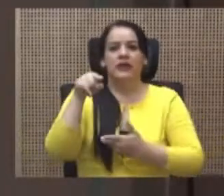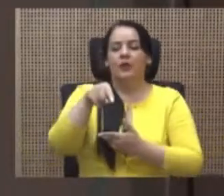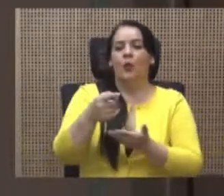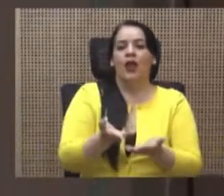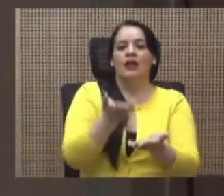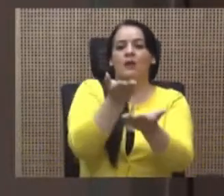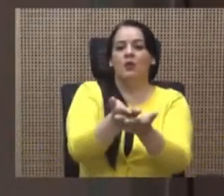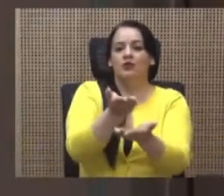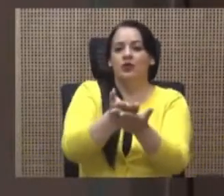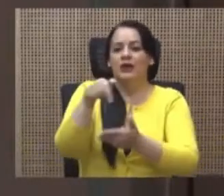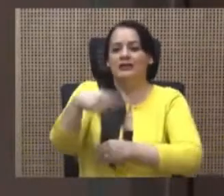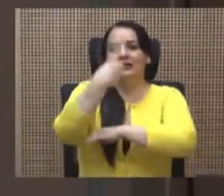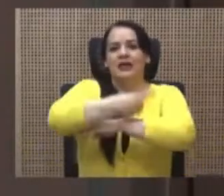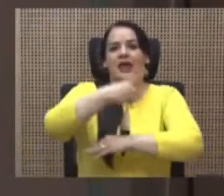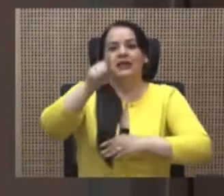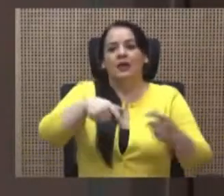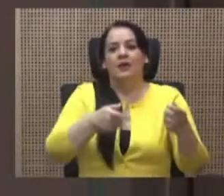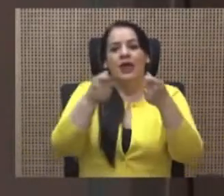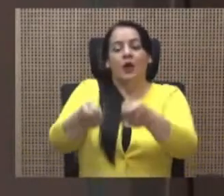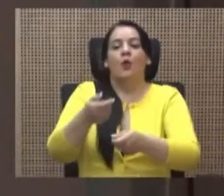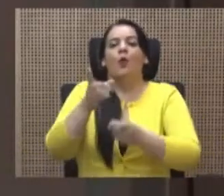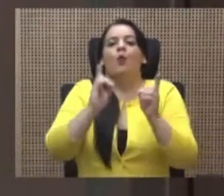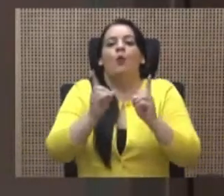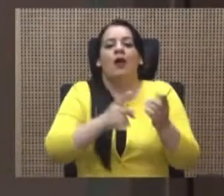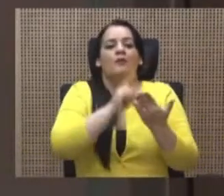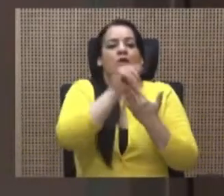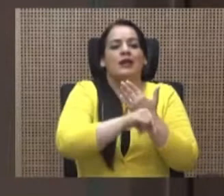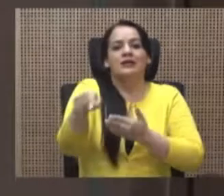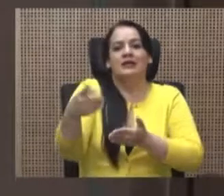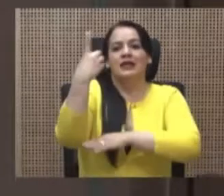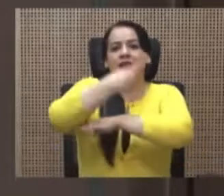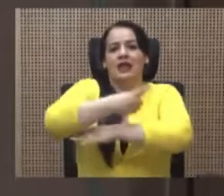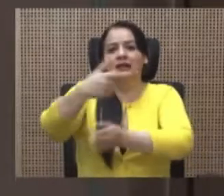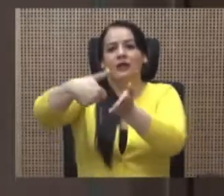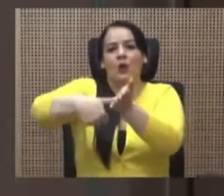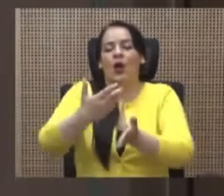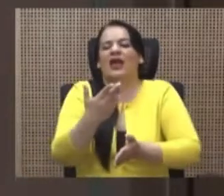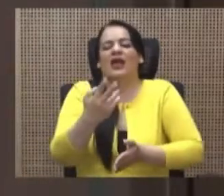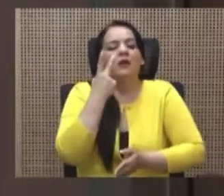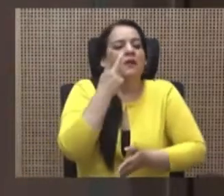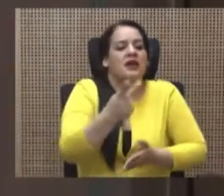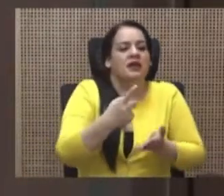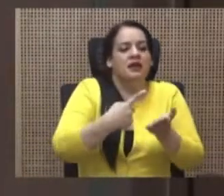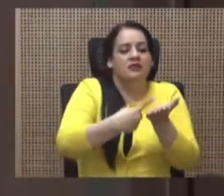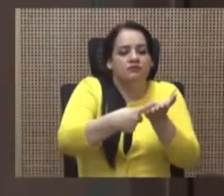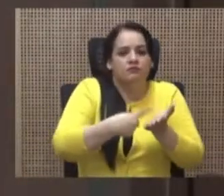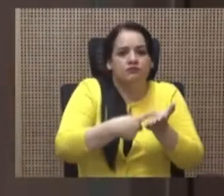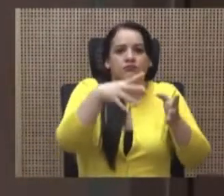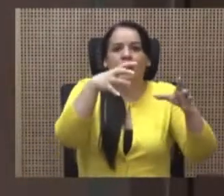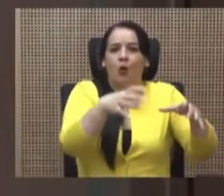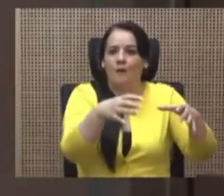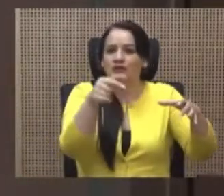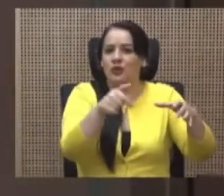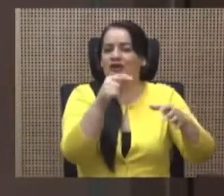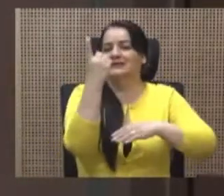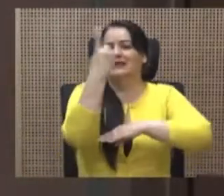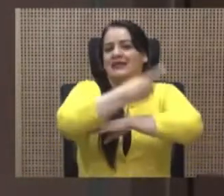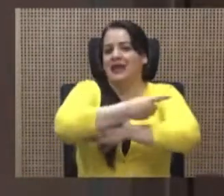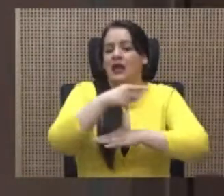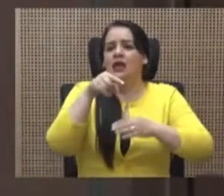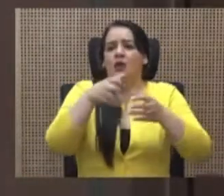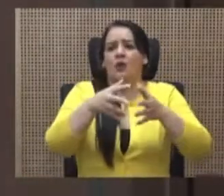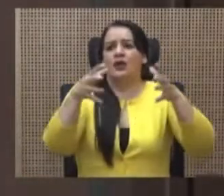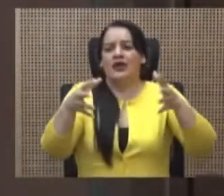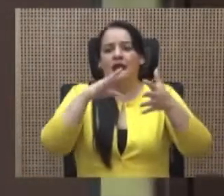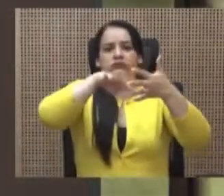que ese día hay que presentar cuál es el proyecto que ese día se vota qué es lo que vamos a ver en comisión ese día y a veces con esa intensidad de la